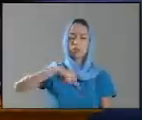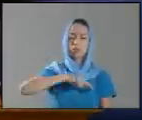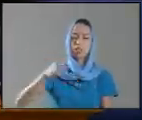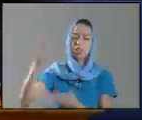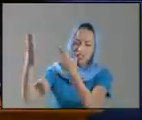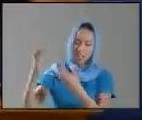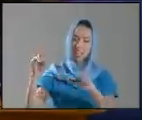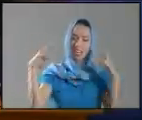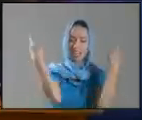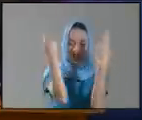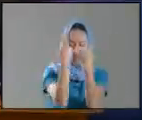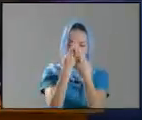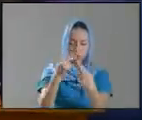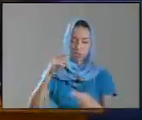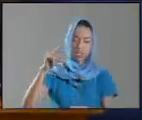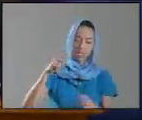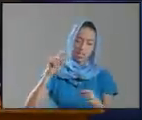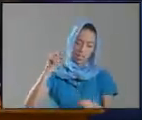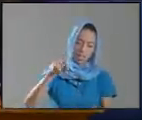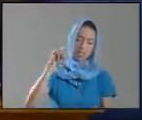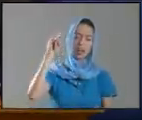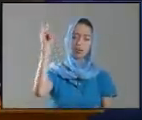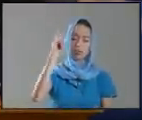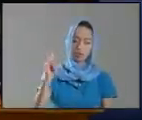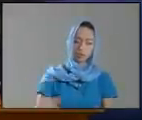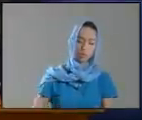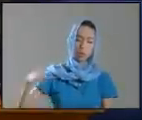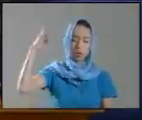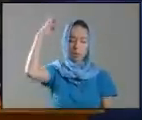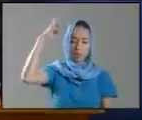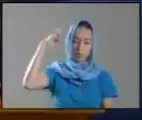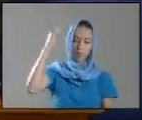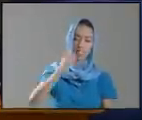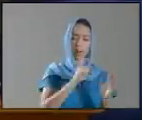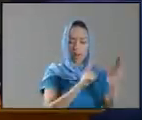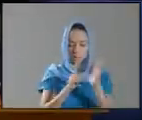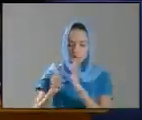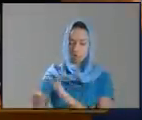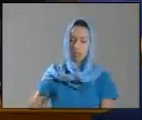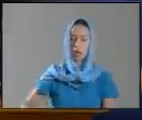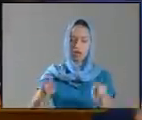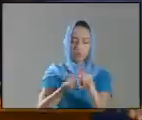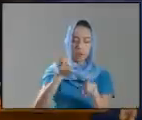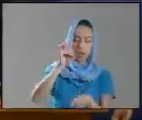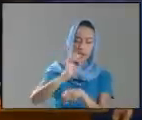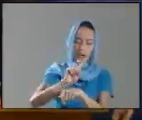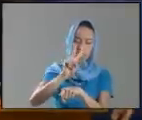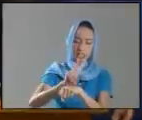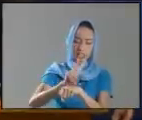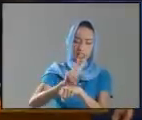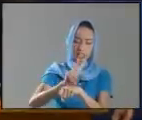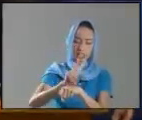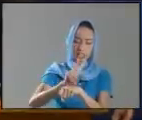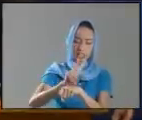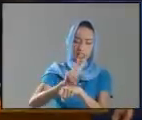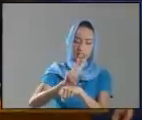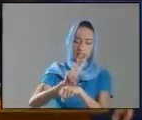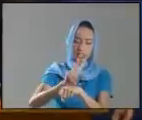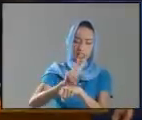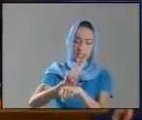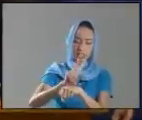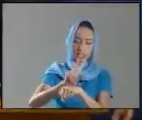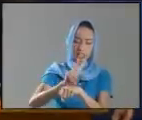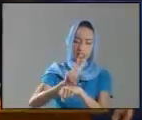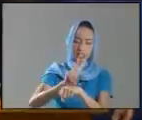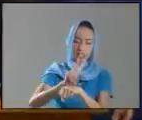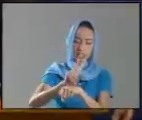que tu Espíritu Santo nos traiga un espíritu de revelación, Señor. Y en esa unción apostólica y profética